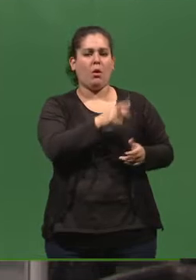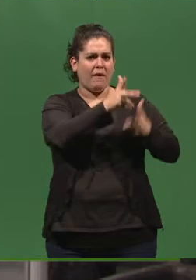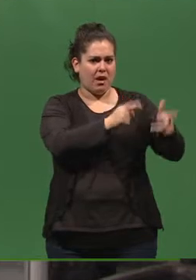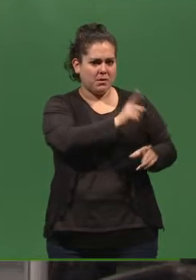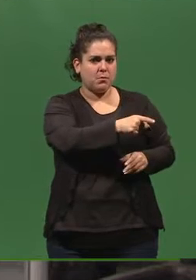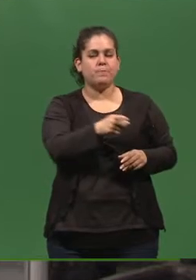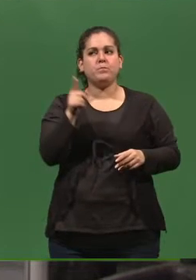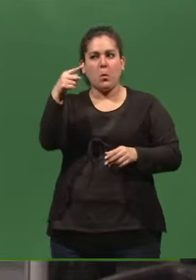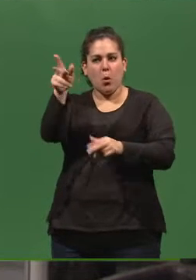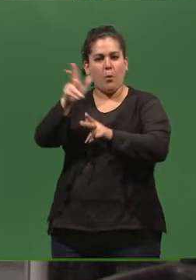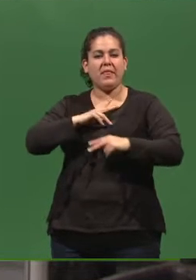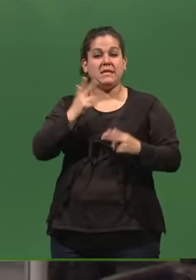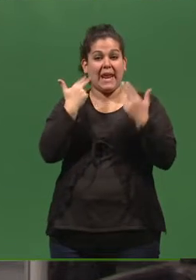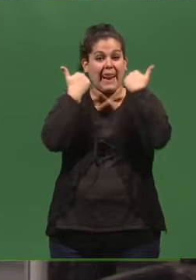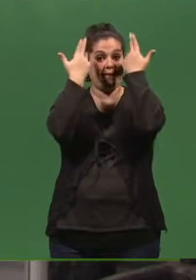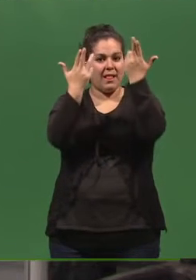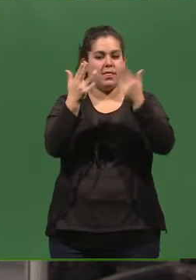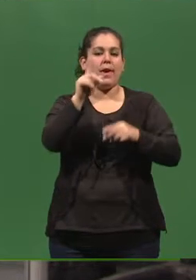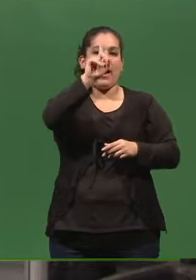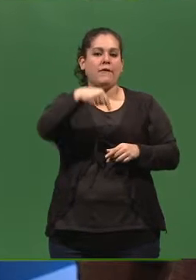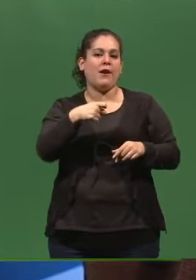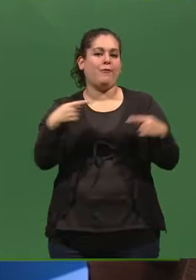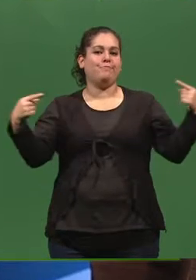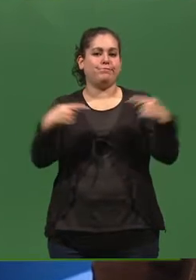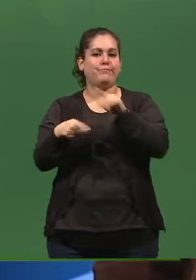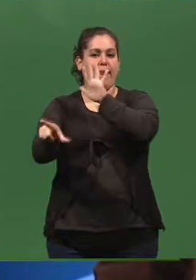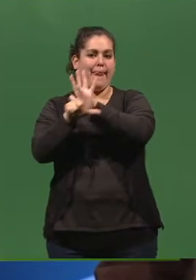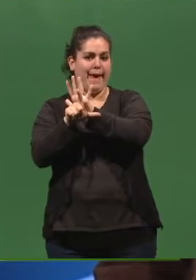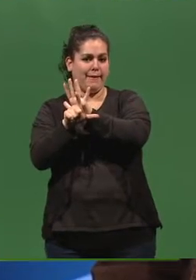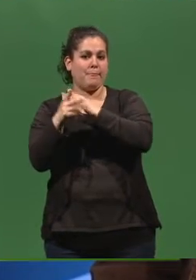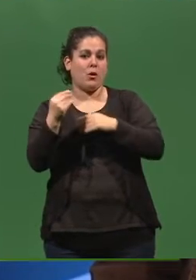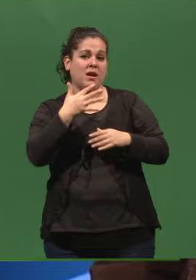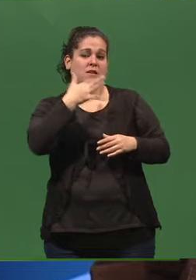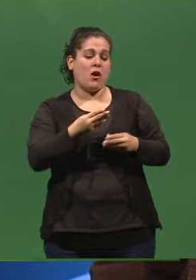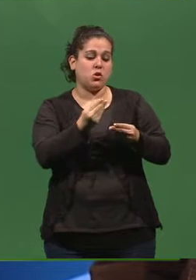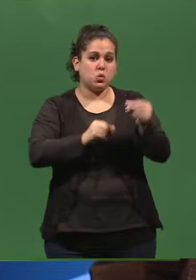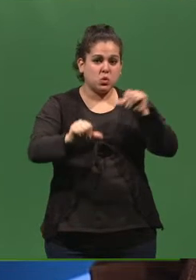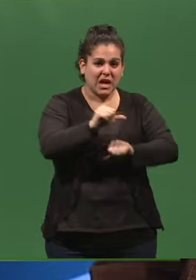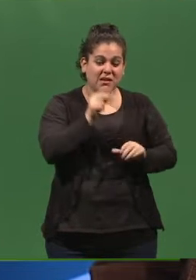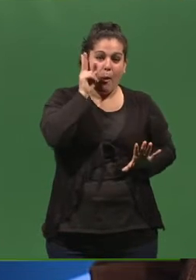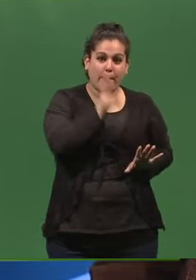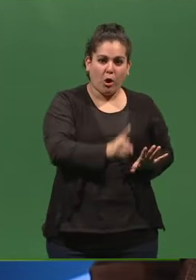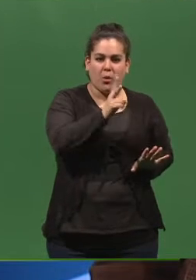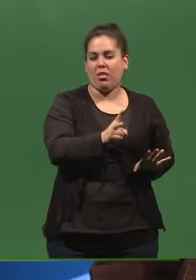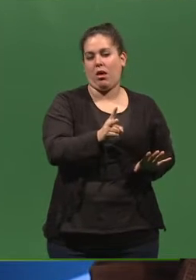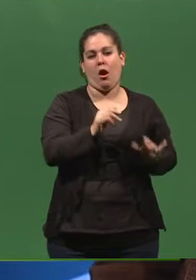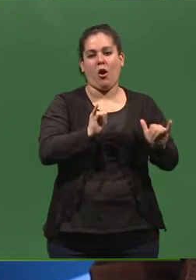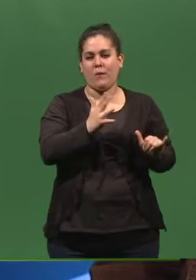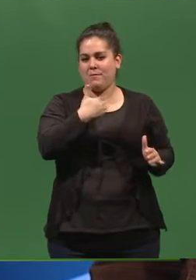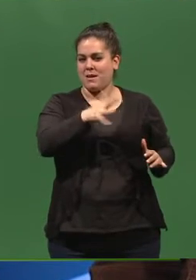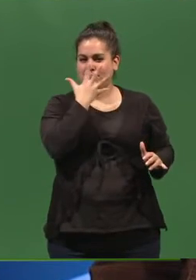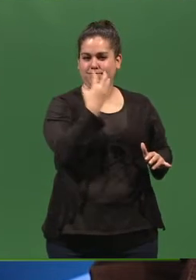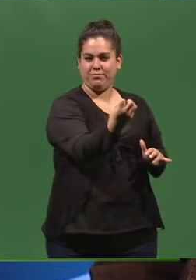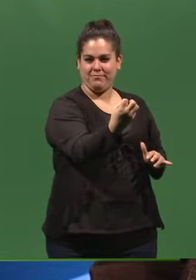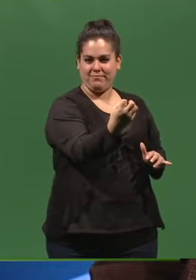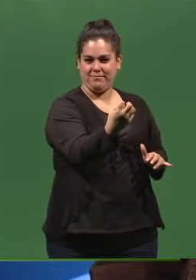sea, la rebeldía que vos citás, o sea, viene a contradecir la norma. Sí. Y si una sustancia está prohibida es más atractiva para la juventud, o sea, romper